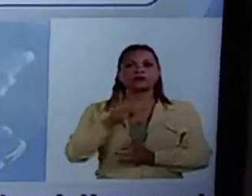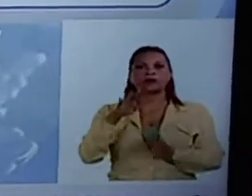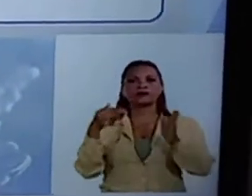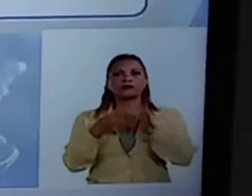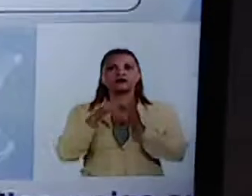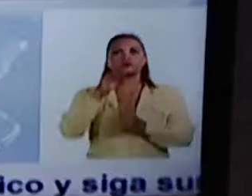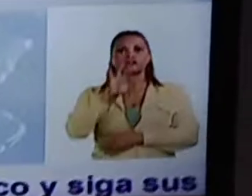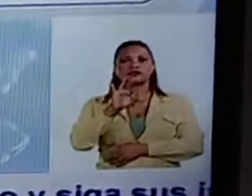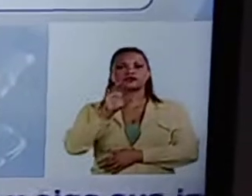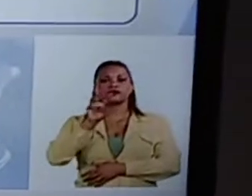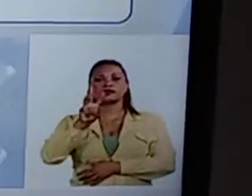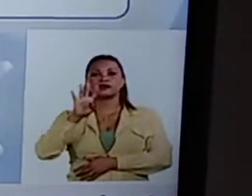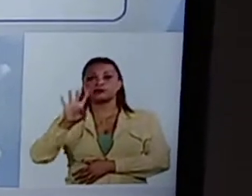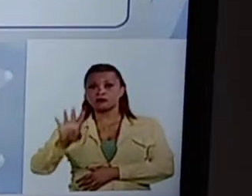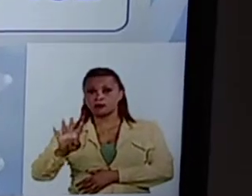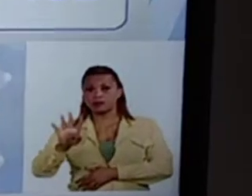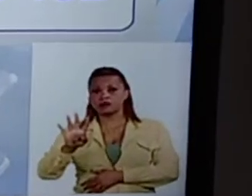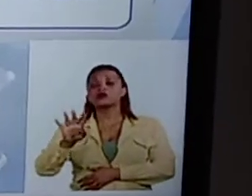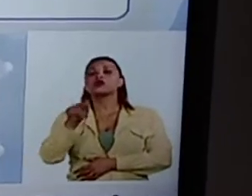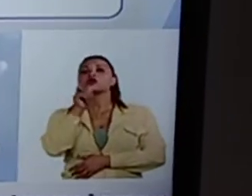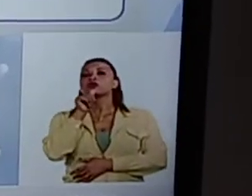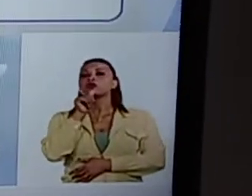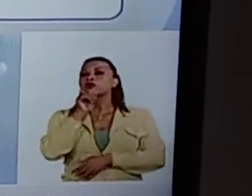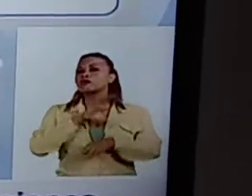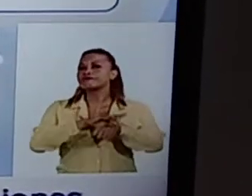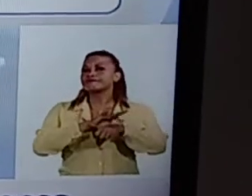4.834 son sospechosos,